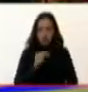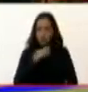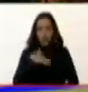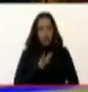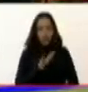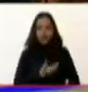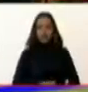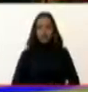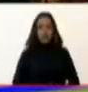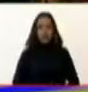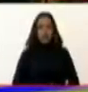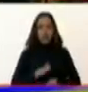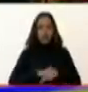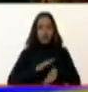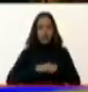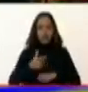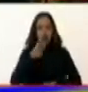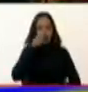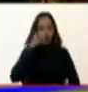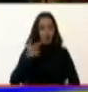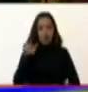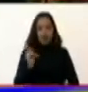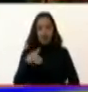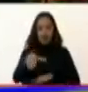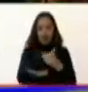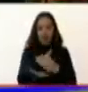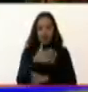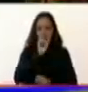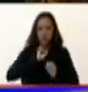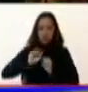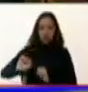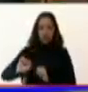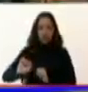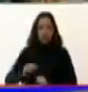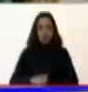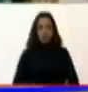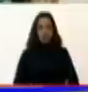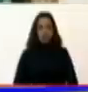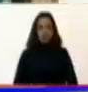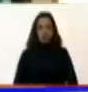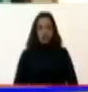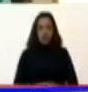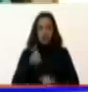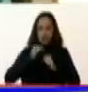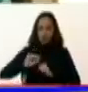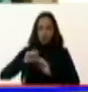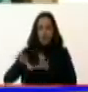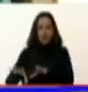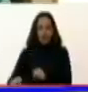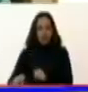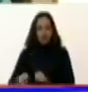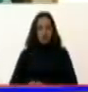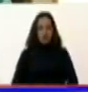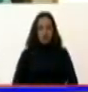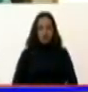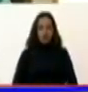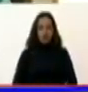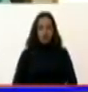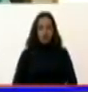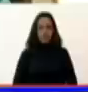podrán, porque los pueblos están en las calles contra el neoliberalismo, contra el capitalismo